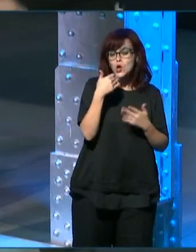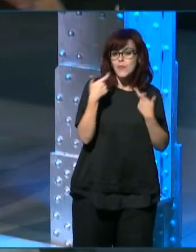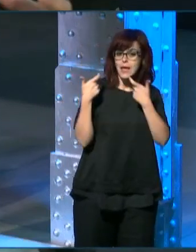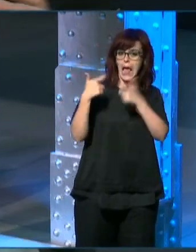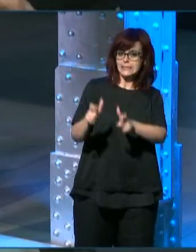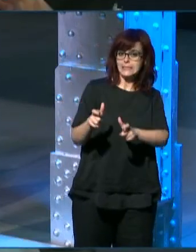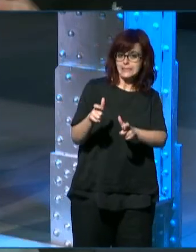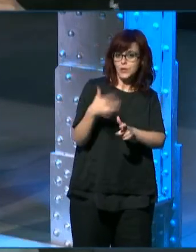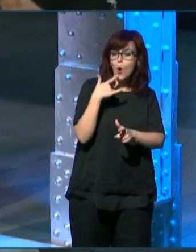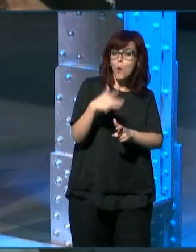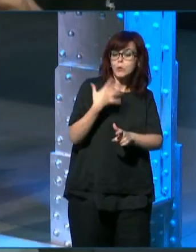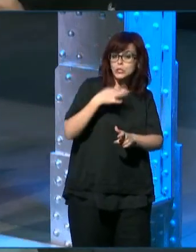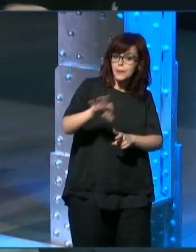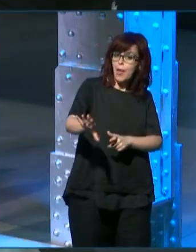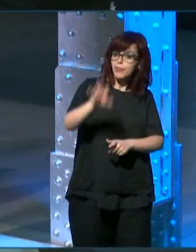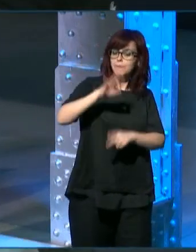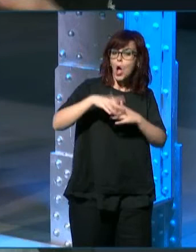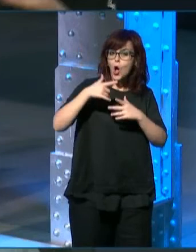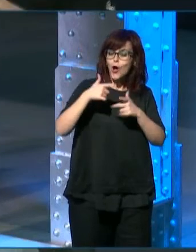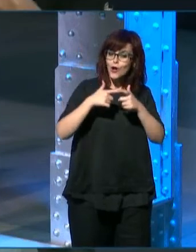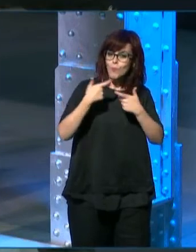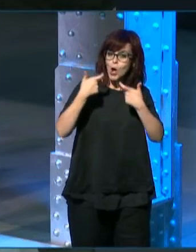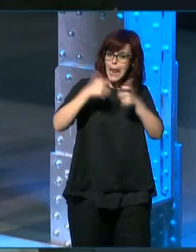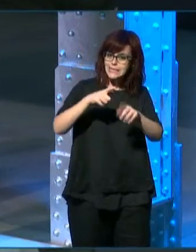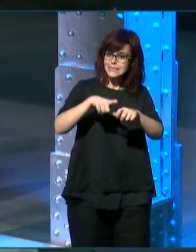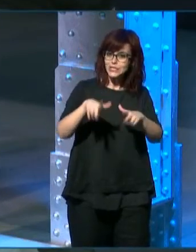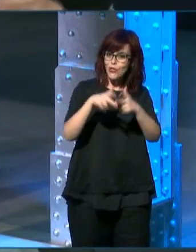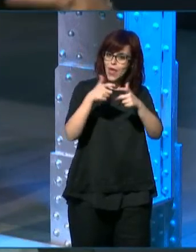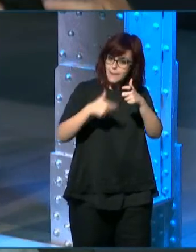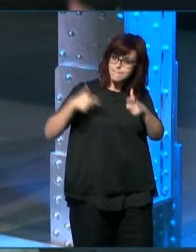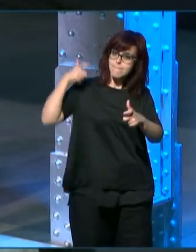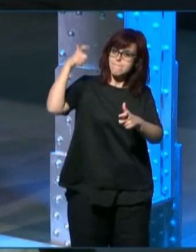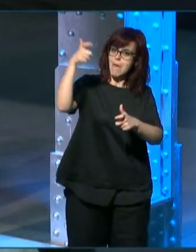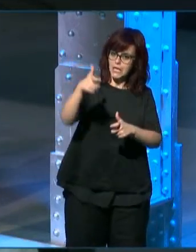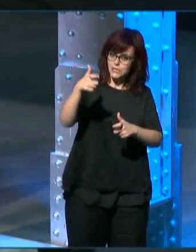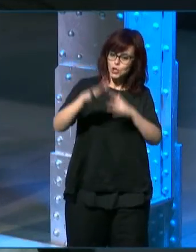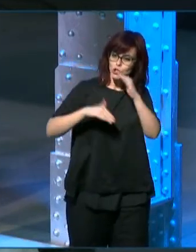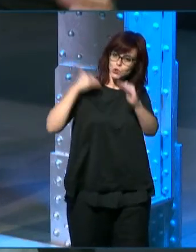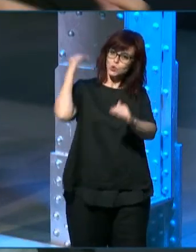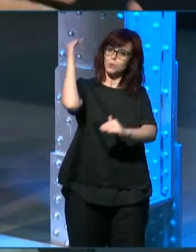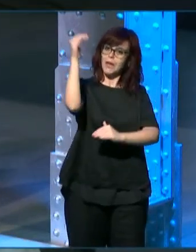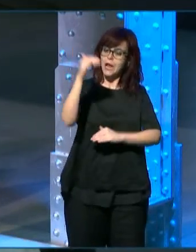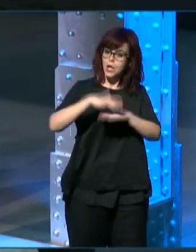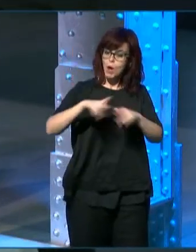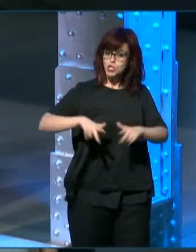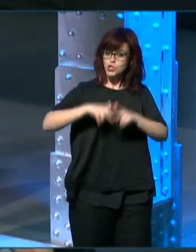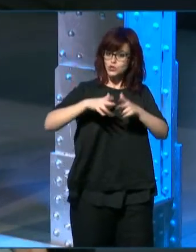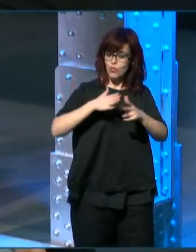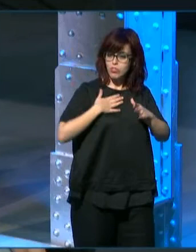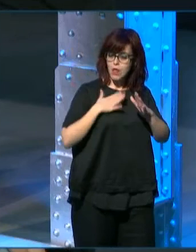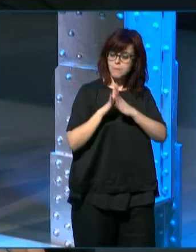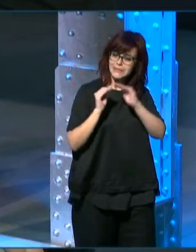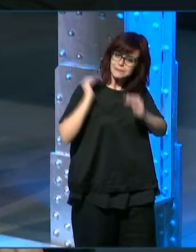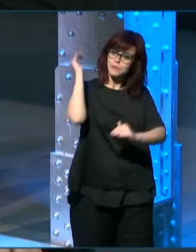o una posibilidad de subir de clase o de cambiar o de superar la clase social de la